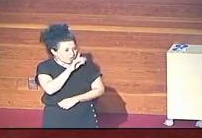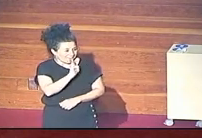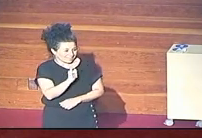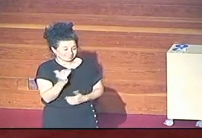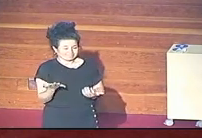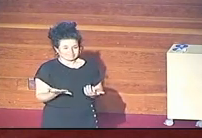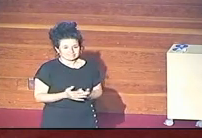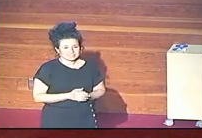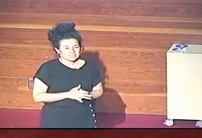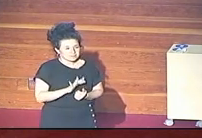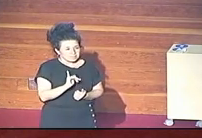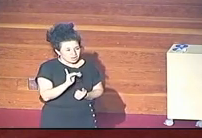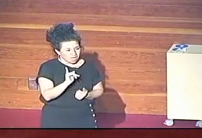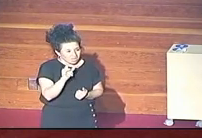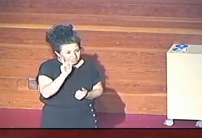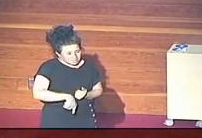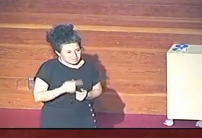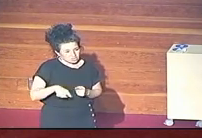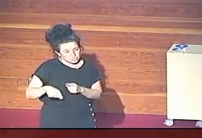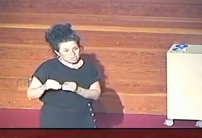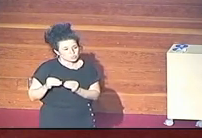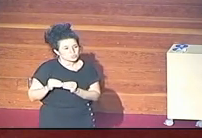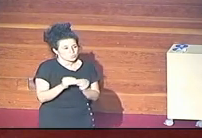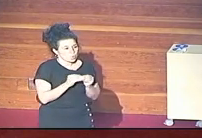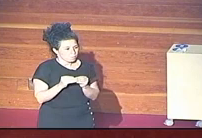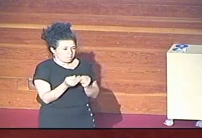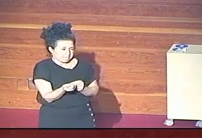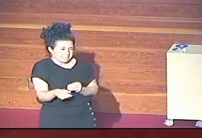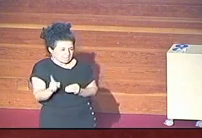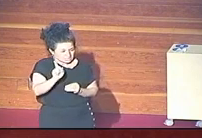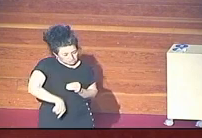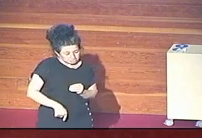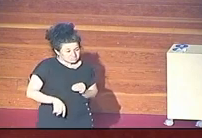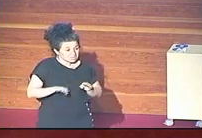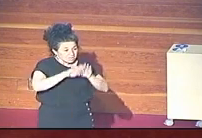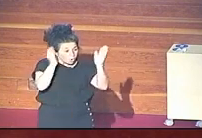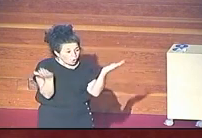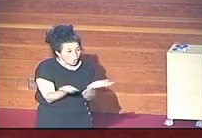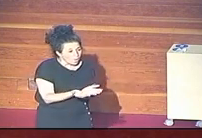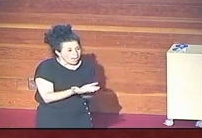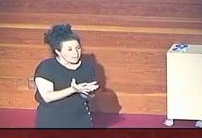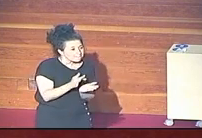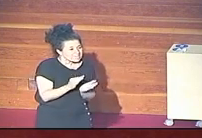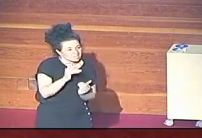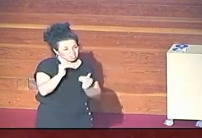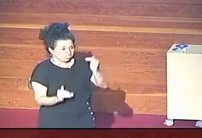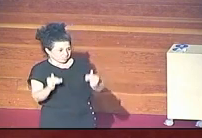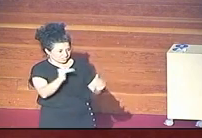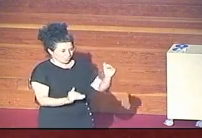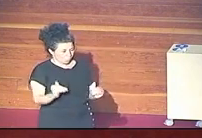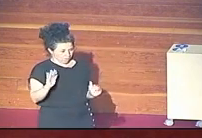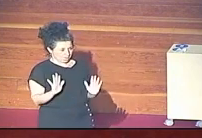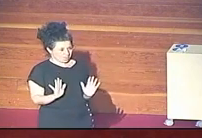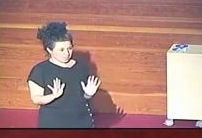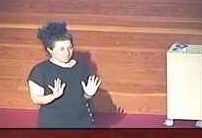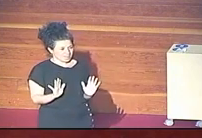muchas similitudes una de ellas es que es global y desigual en el coronavirus aunque